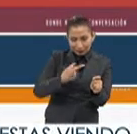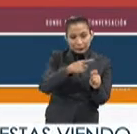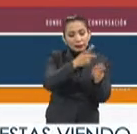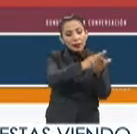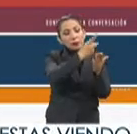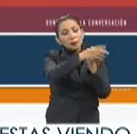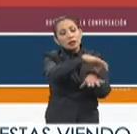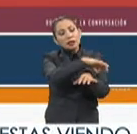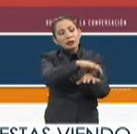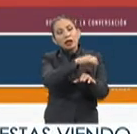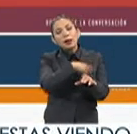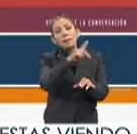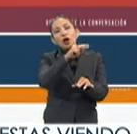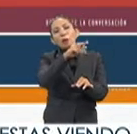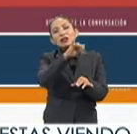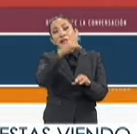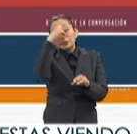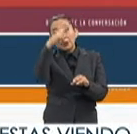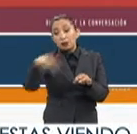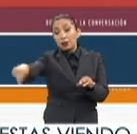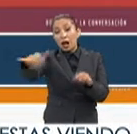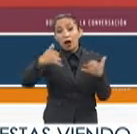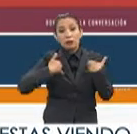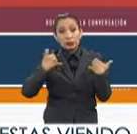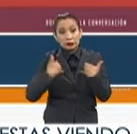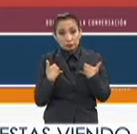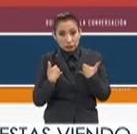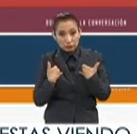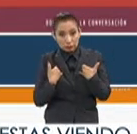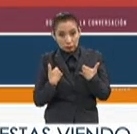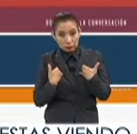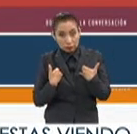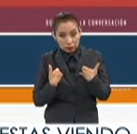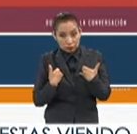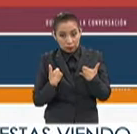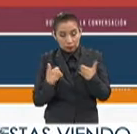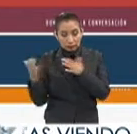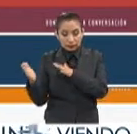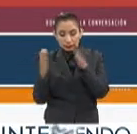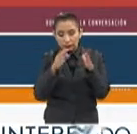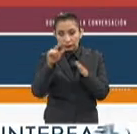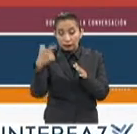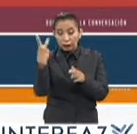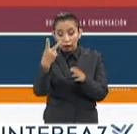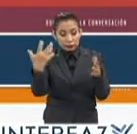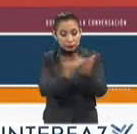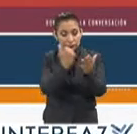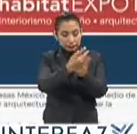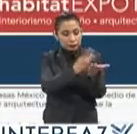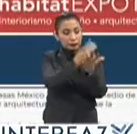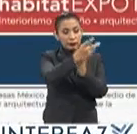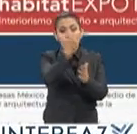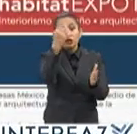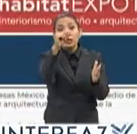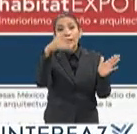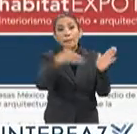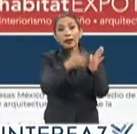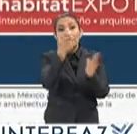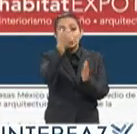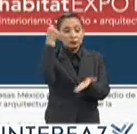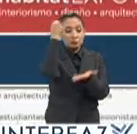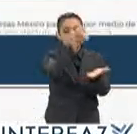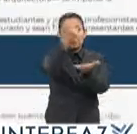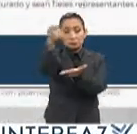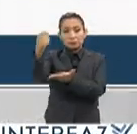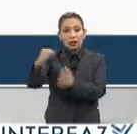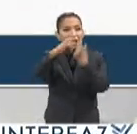Premio de Diseño Promesas México, que es para los chavos. Y los dos ganadores se llevan premios de hasta 80 mil pesos